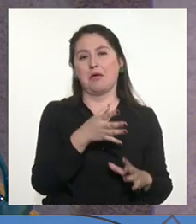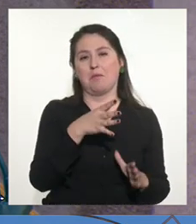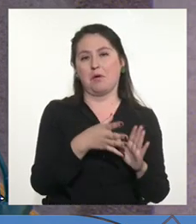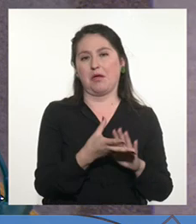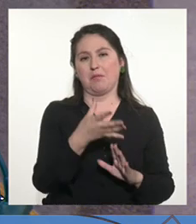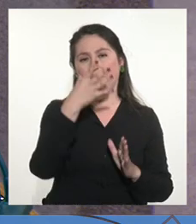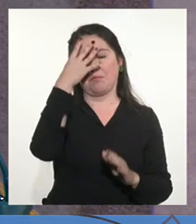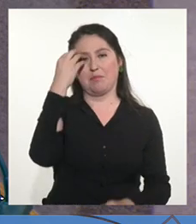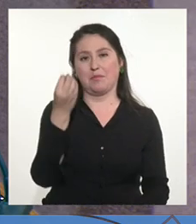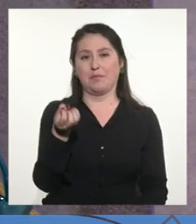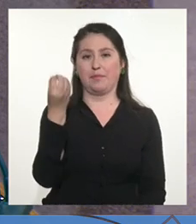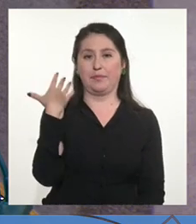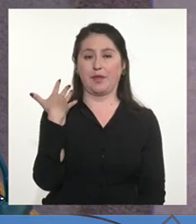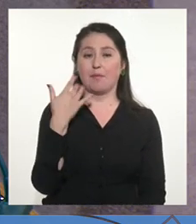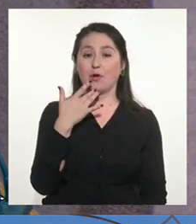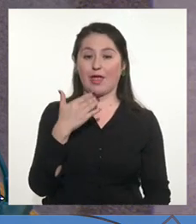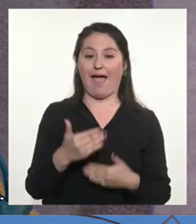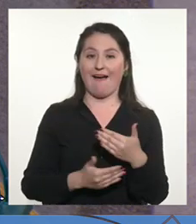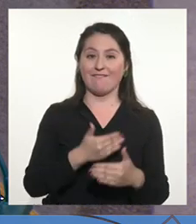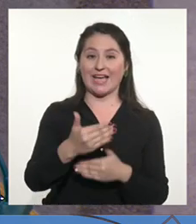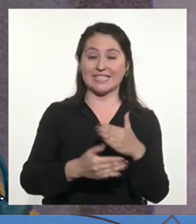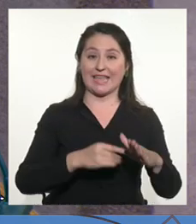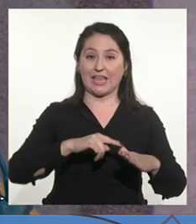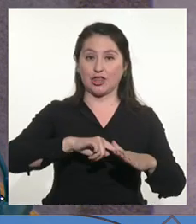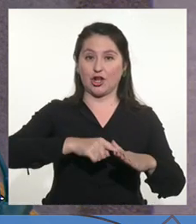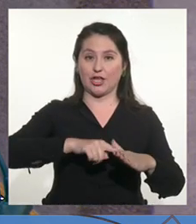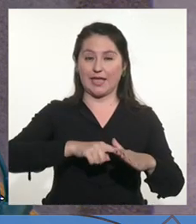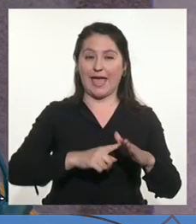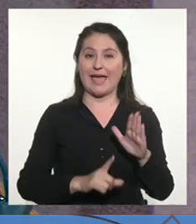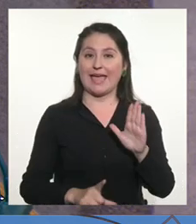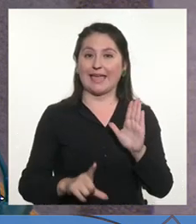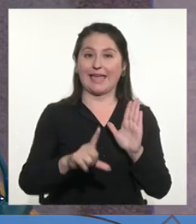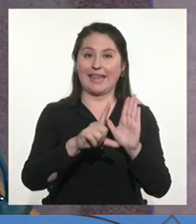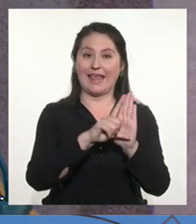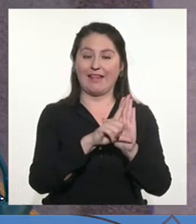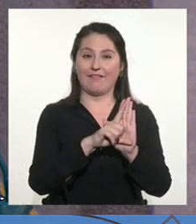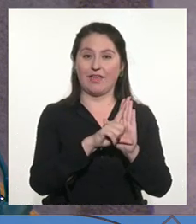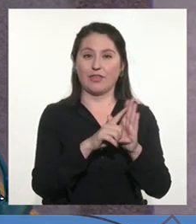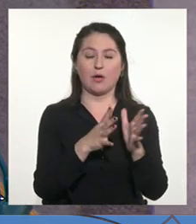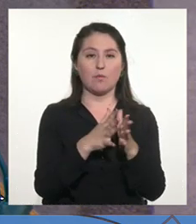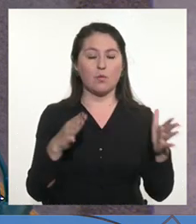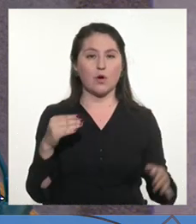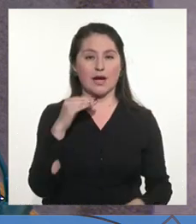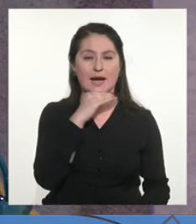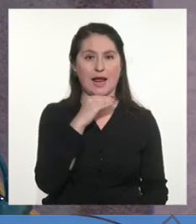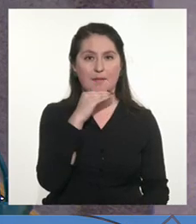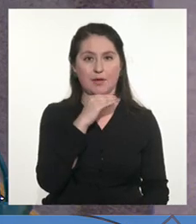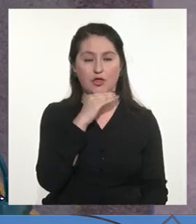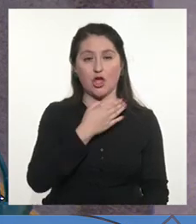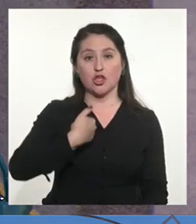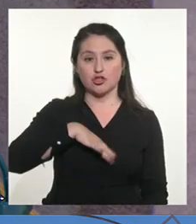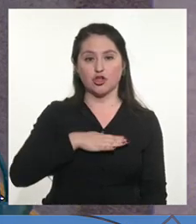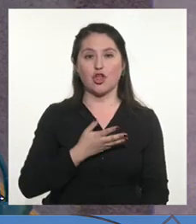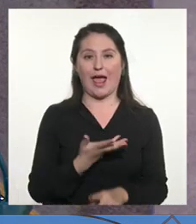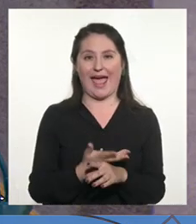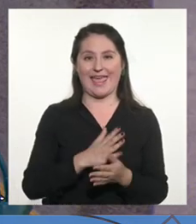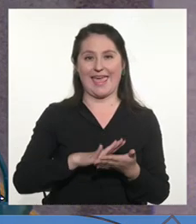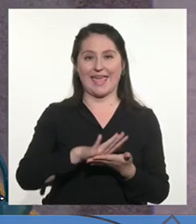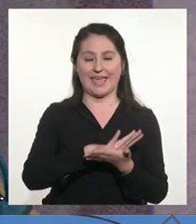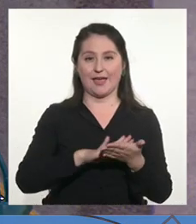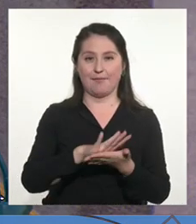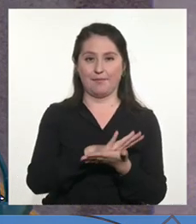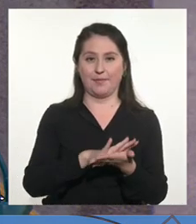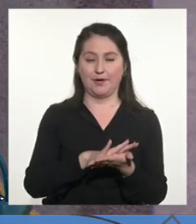avance la tecnología está haciendo que las leyes de vengan en irrelevante muy rápidamente y nosotros tenemos ejemplo nosotros